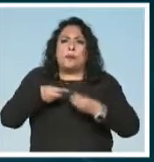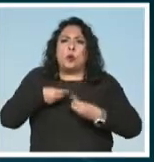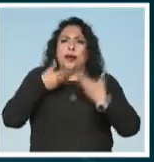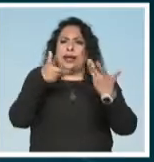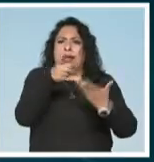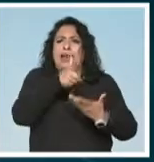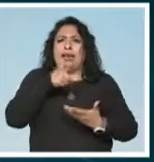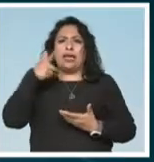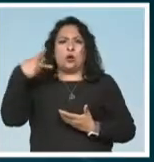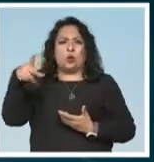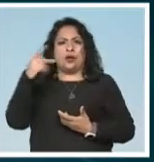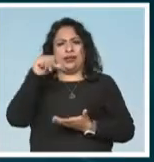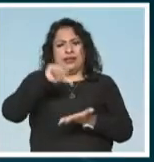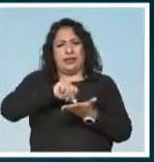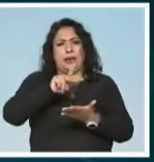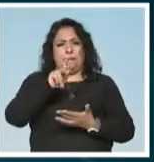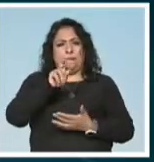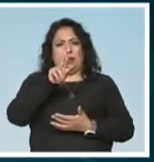de la lengua persa.